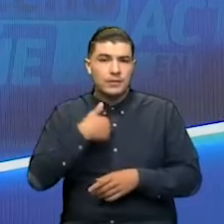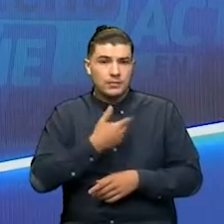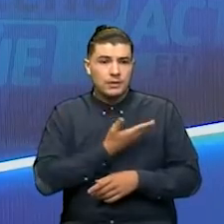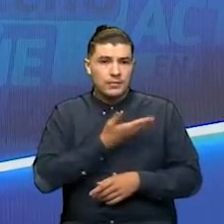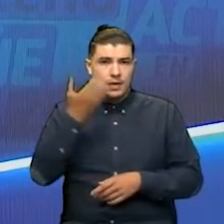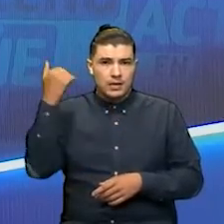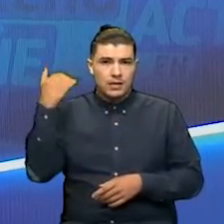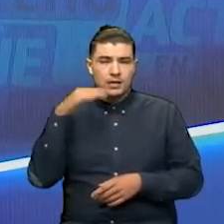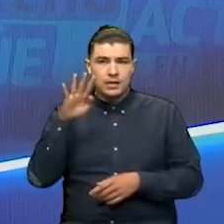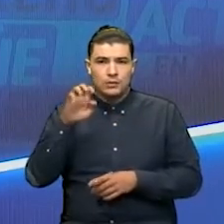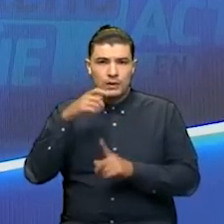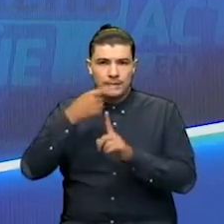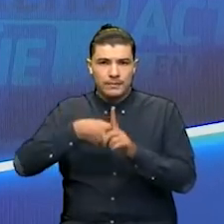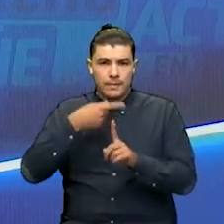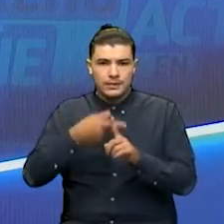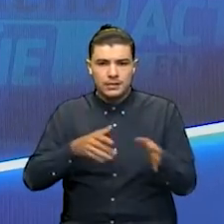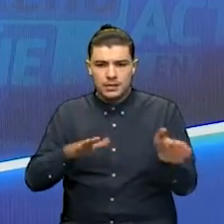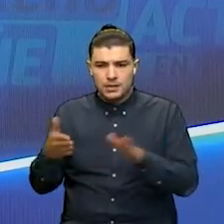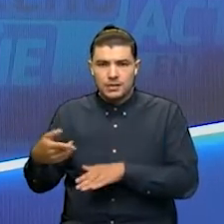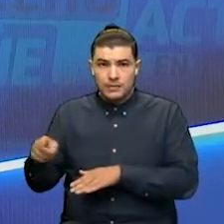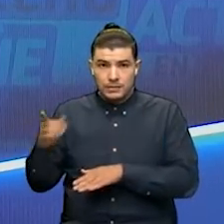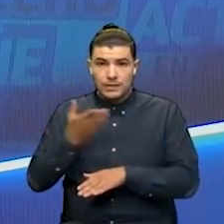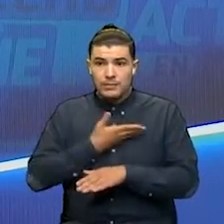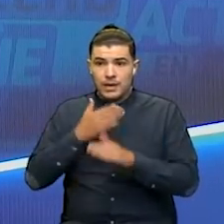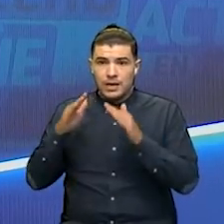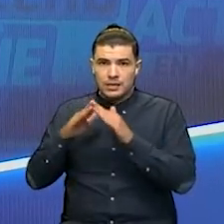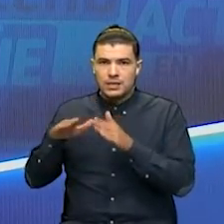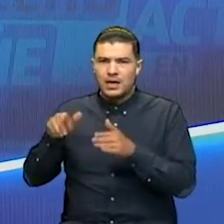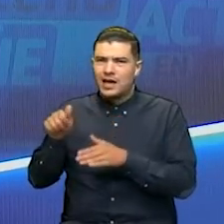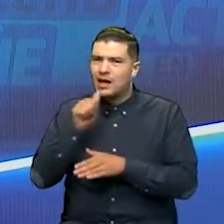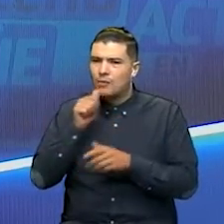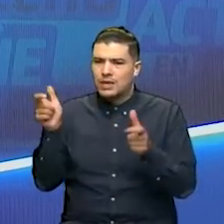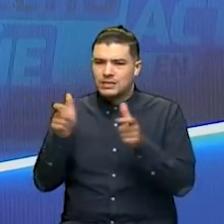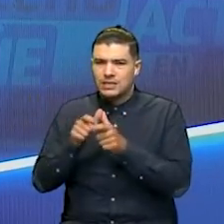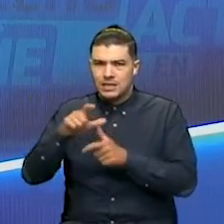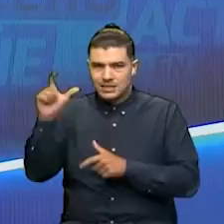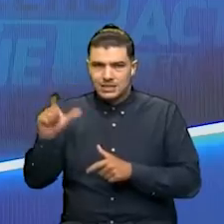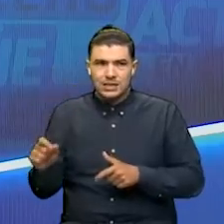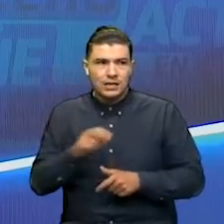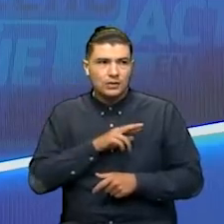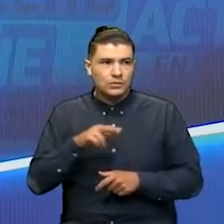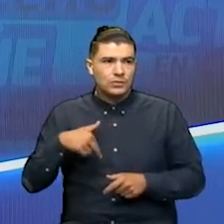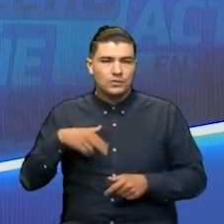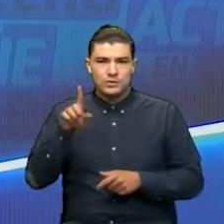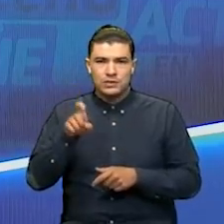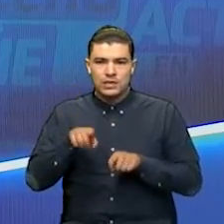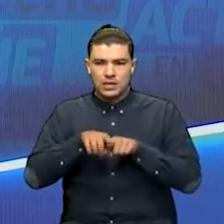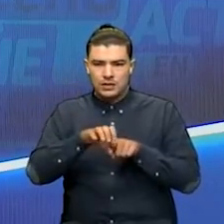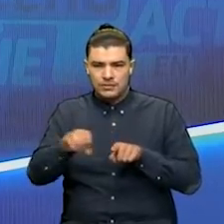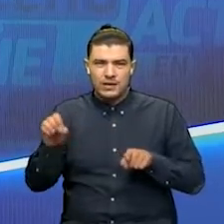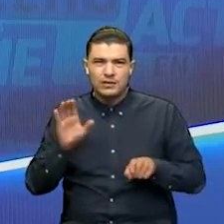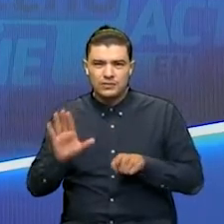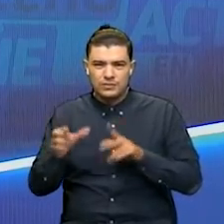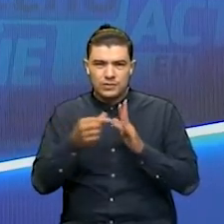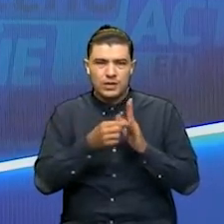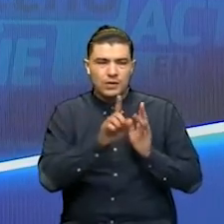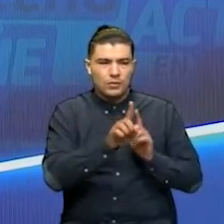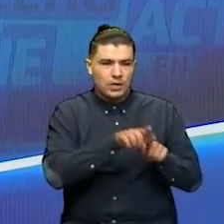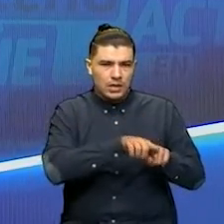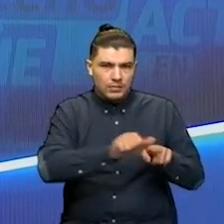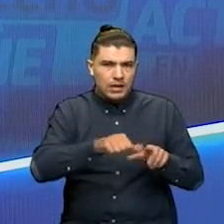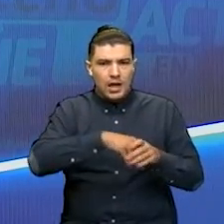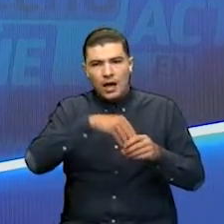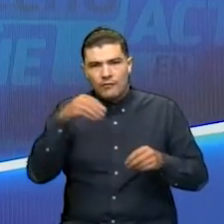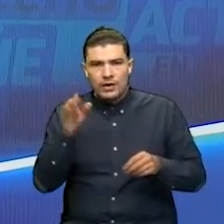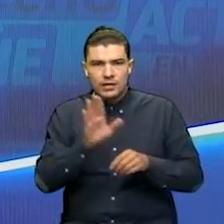hace 9 meses. Uh-huh. Ella dejó una casa en Aguachica. Somos 6 hermanos del matrimonio y una hermana fuera